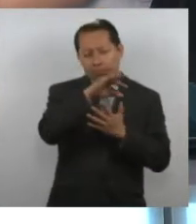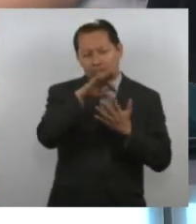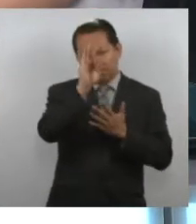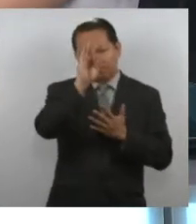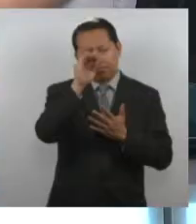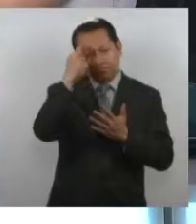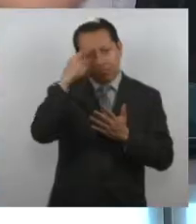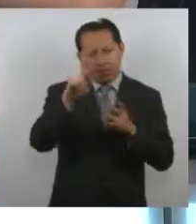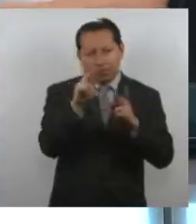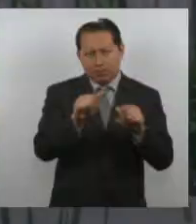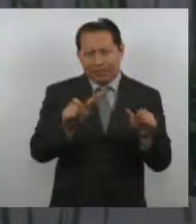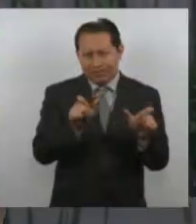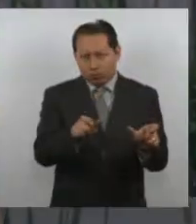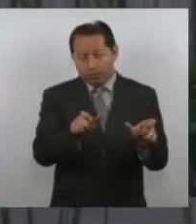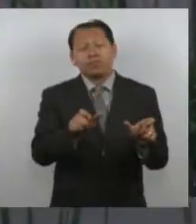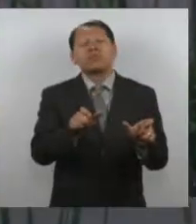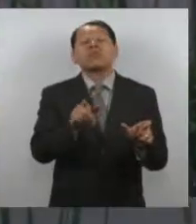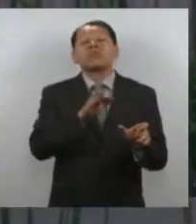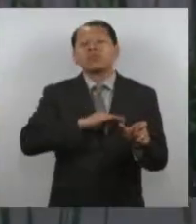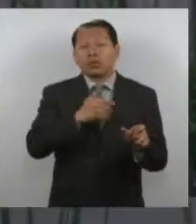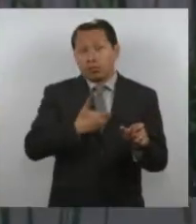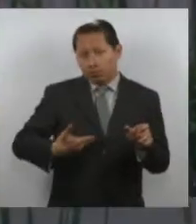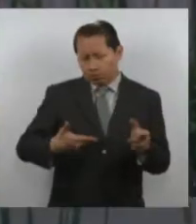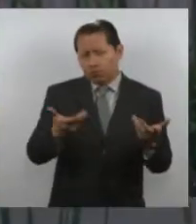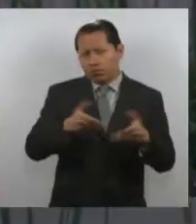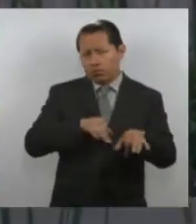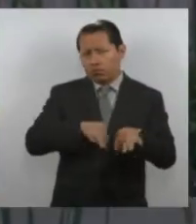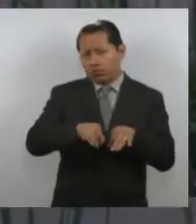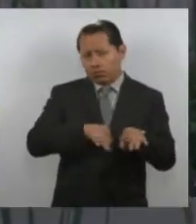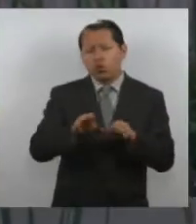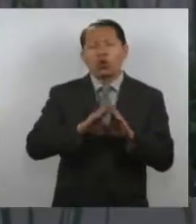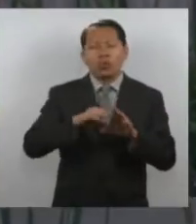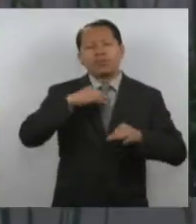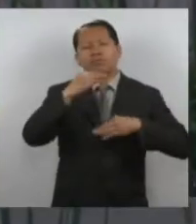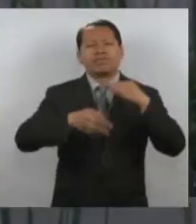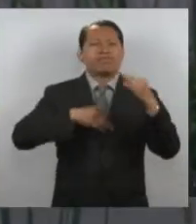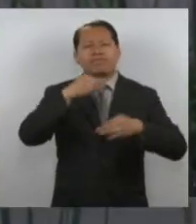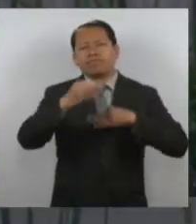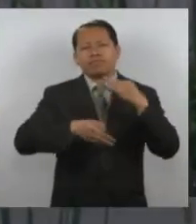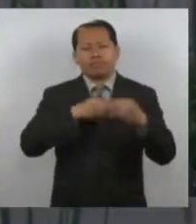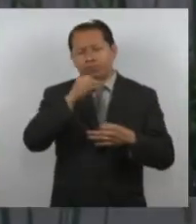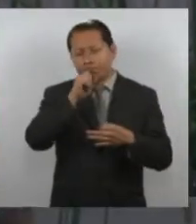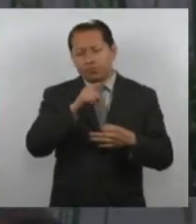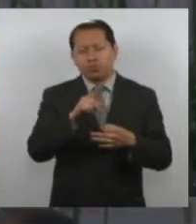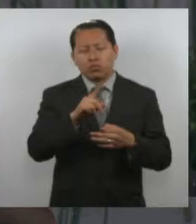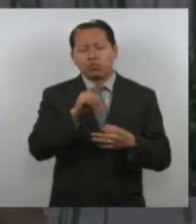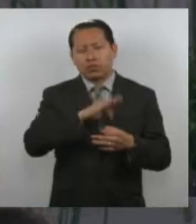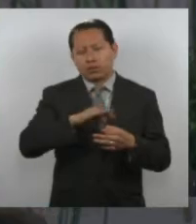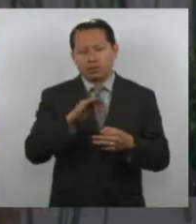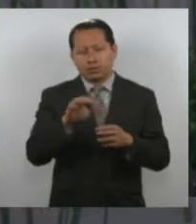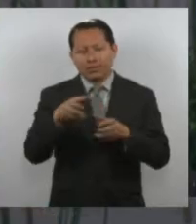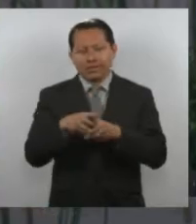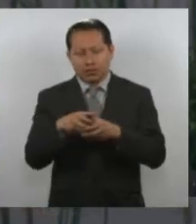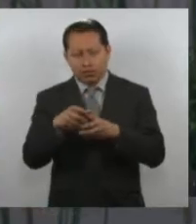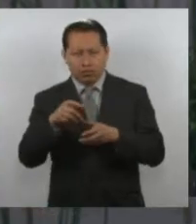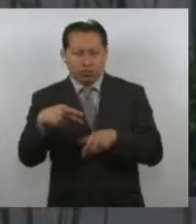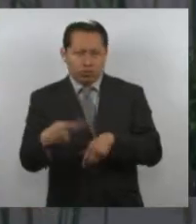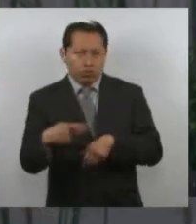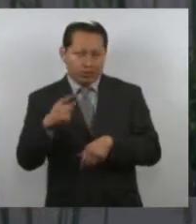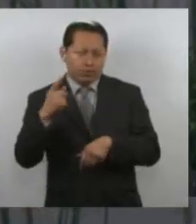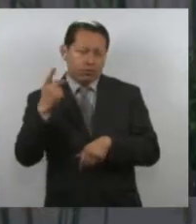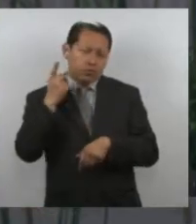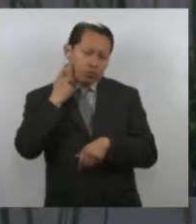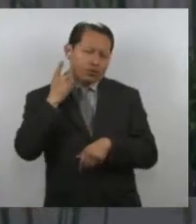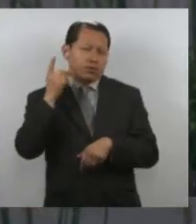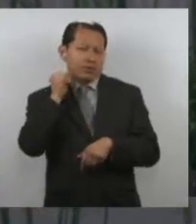Poder Legislativo, Laxman, ha hecho su trabajo en materia de la promulgación de leyes. En toda esta legislatura hemos visto